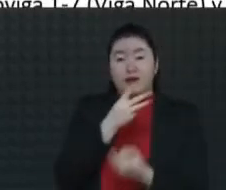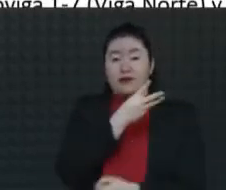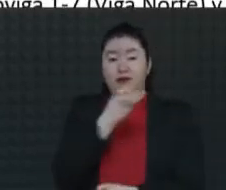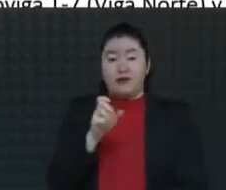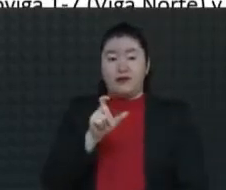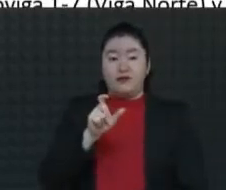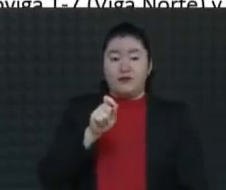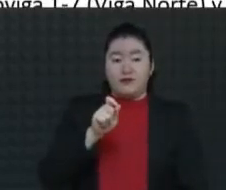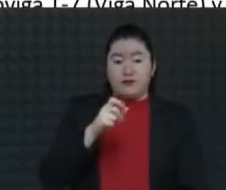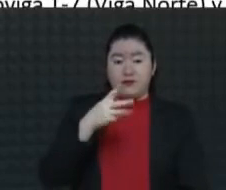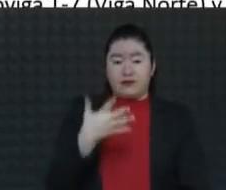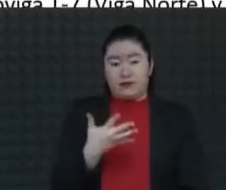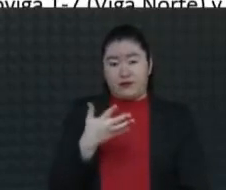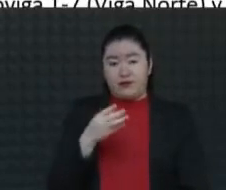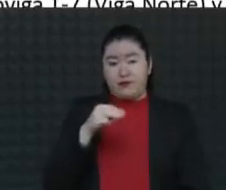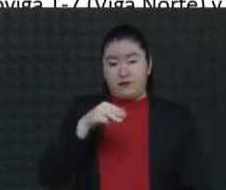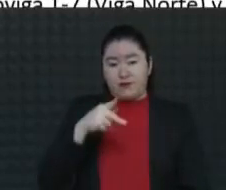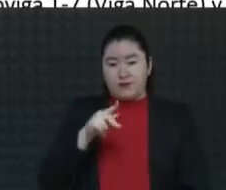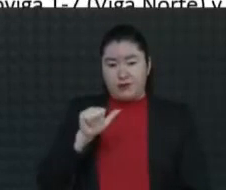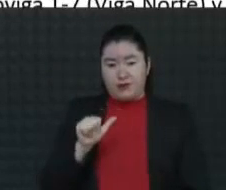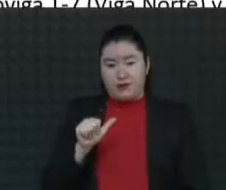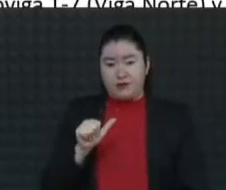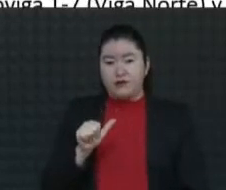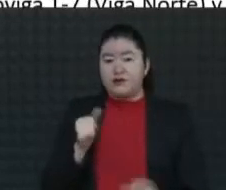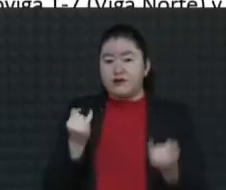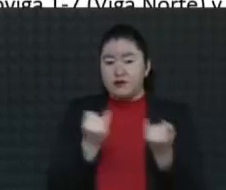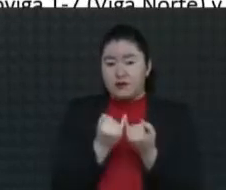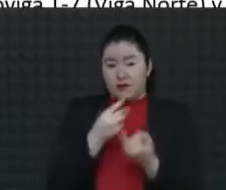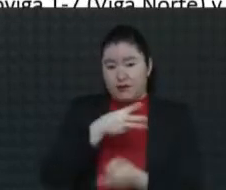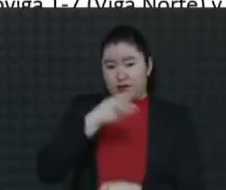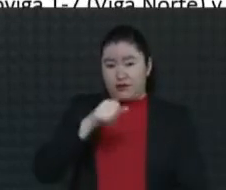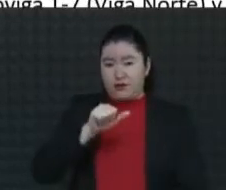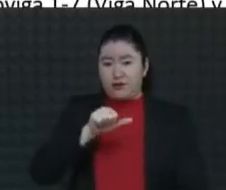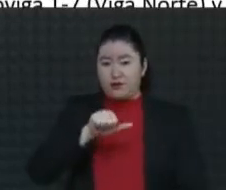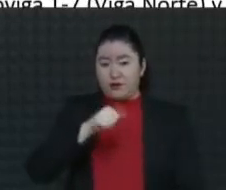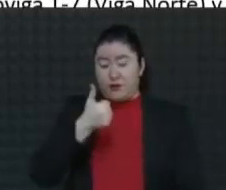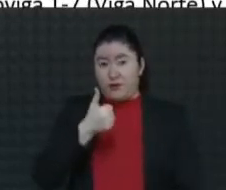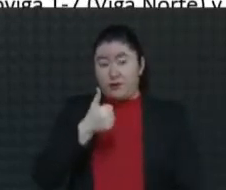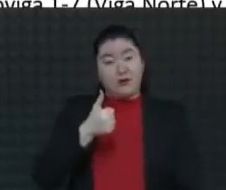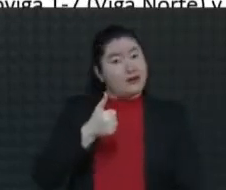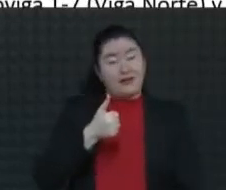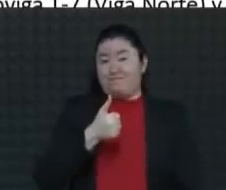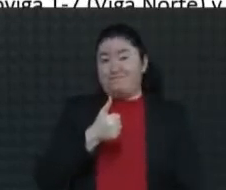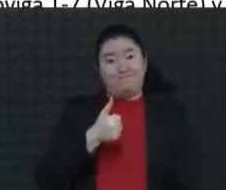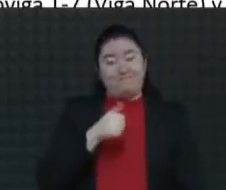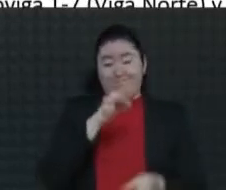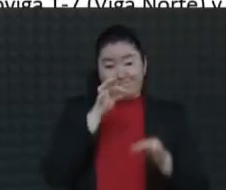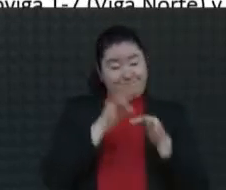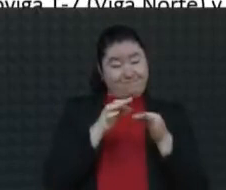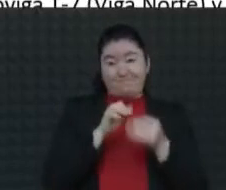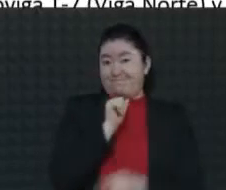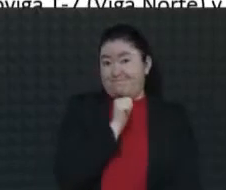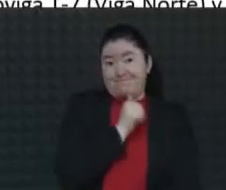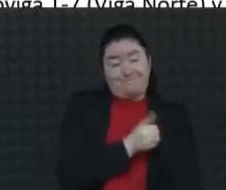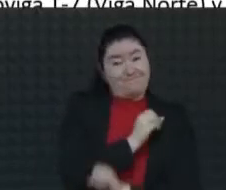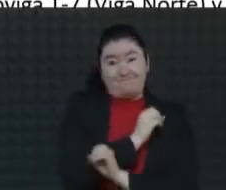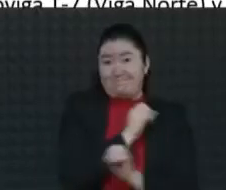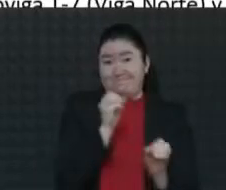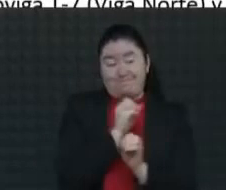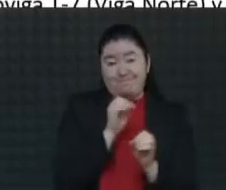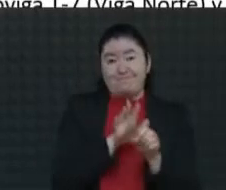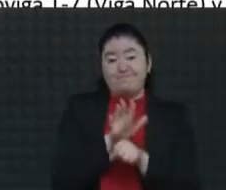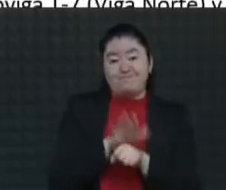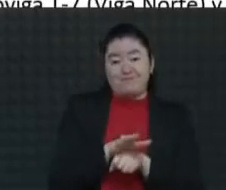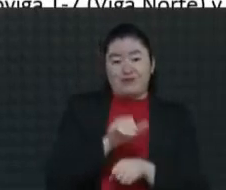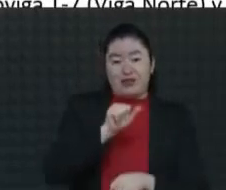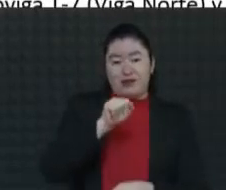335.5 megapascales y 311 megapascales respectivamente, no cumplen con el requerimiento de grado 50 de